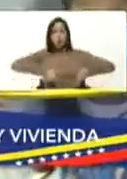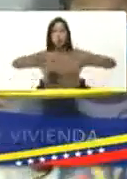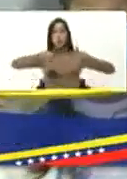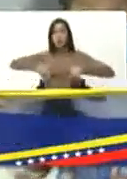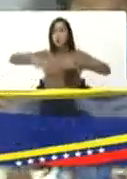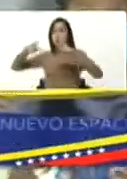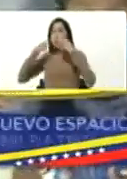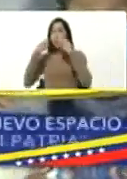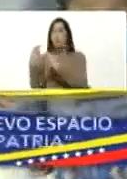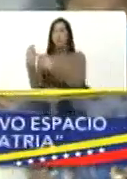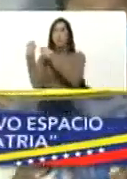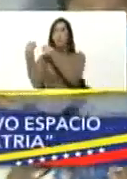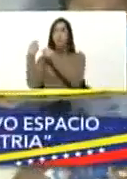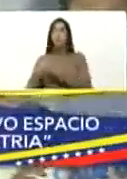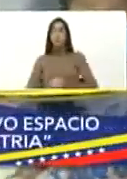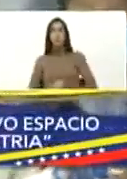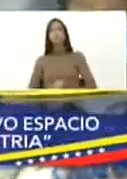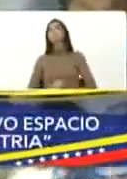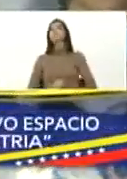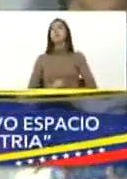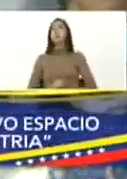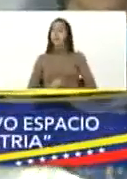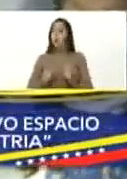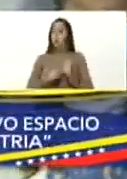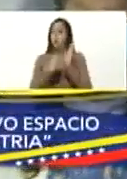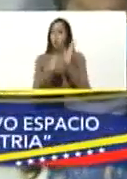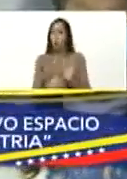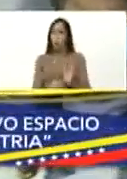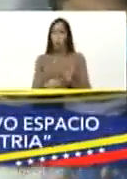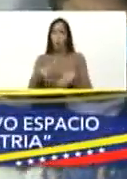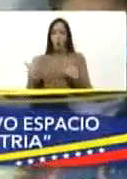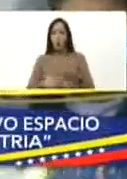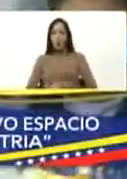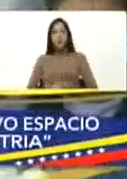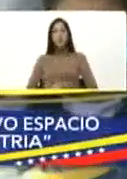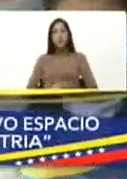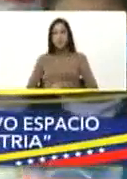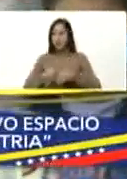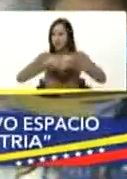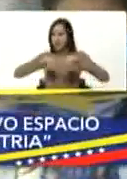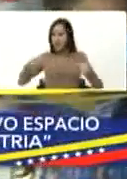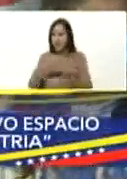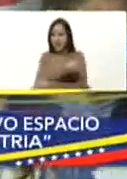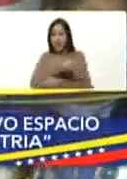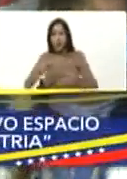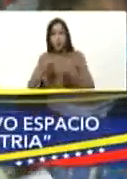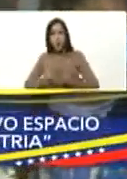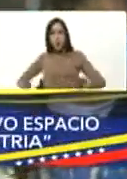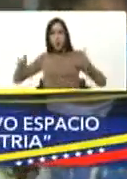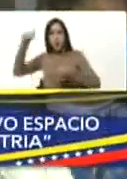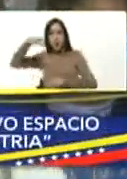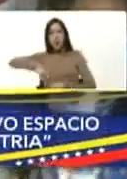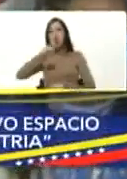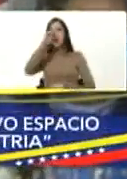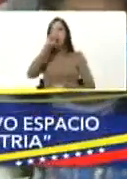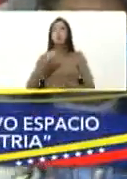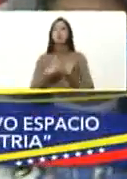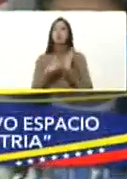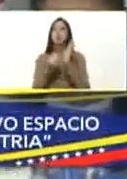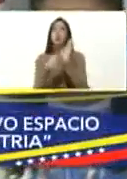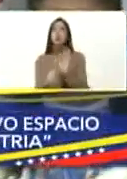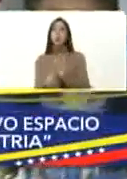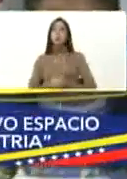usted ve acá atrás y que van a ser el escenario de un gran hito de éxitos y victorias este año, que demuestran